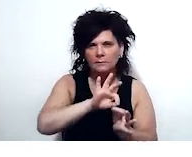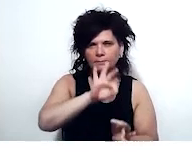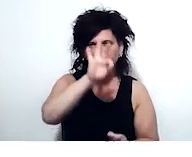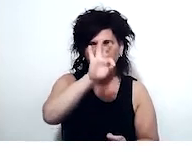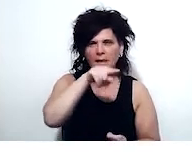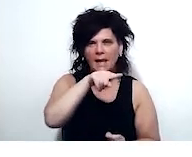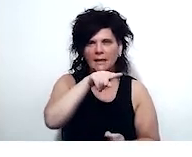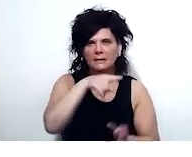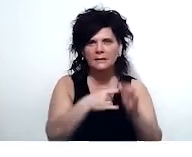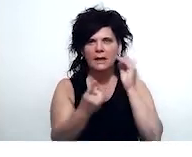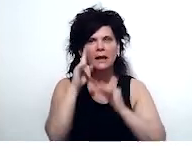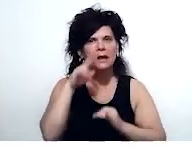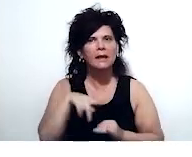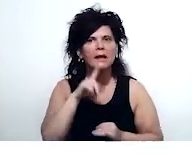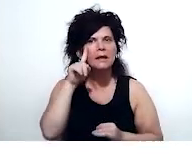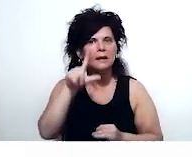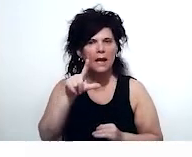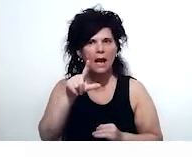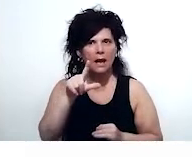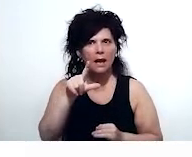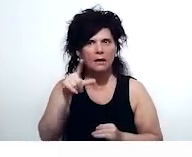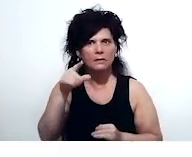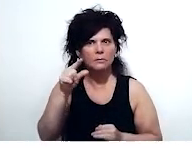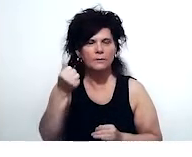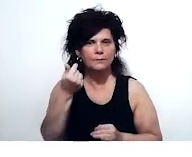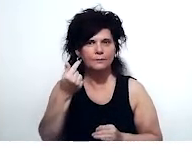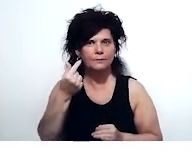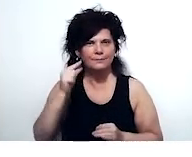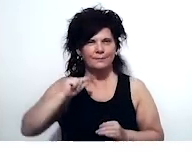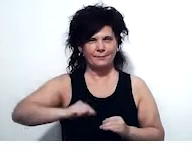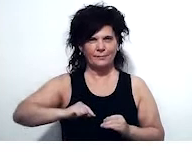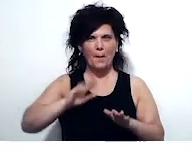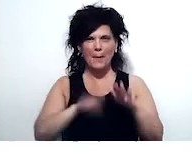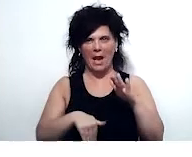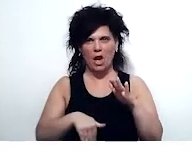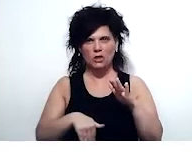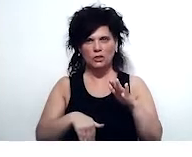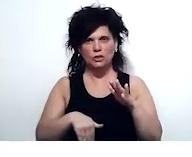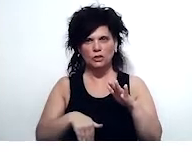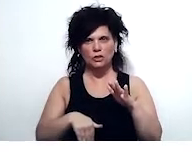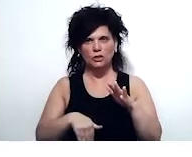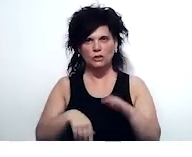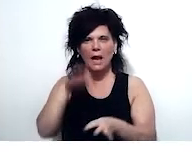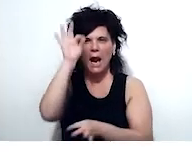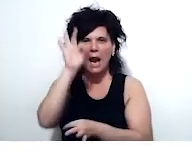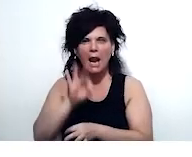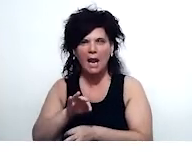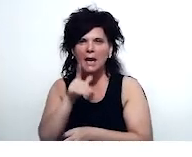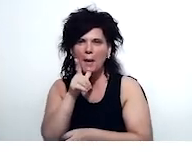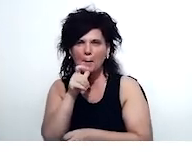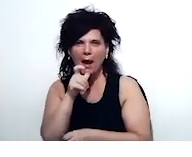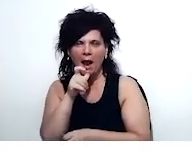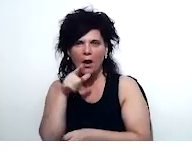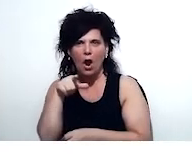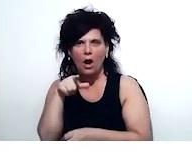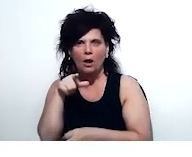vertical. Es el quintil de menos ingresos. Y la línea marrón, la vertical marrón, es la de